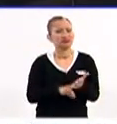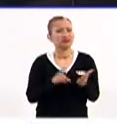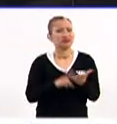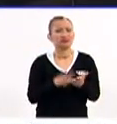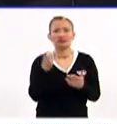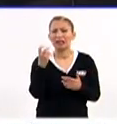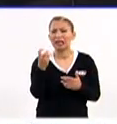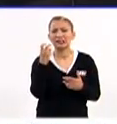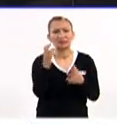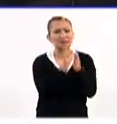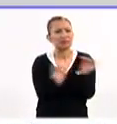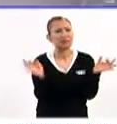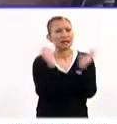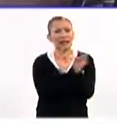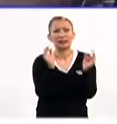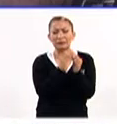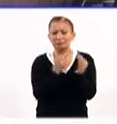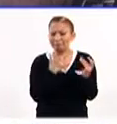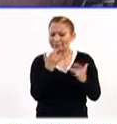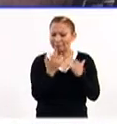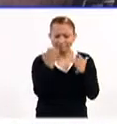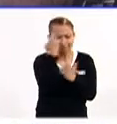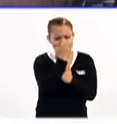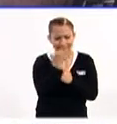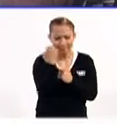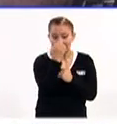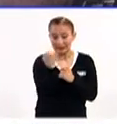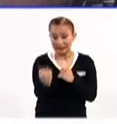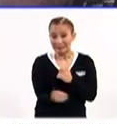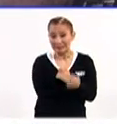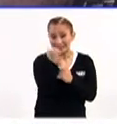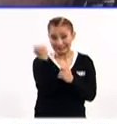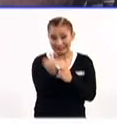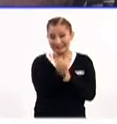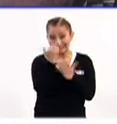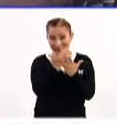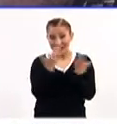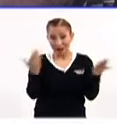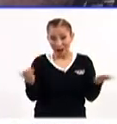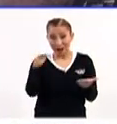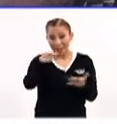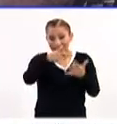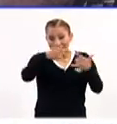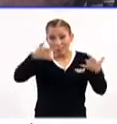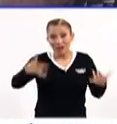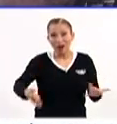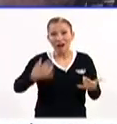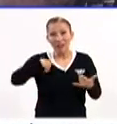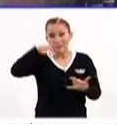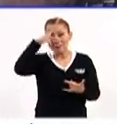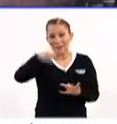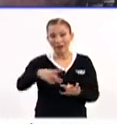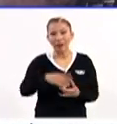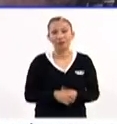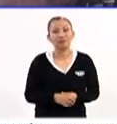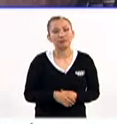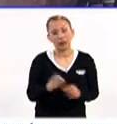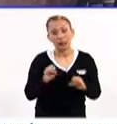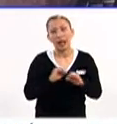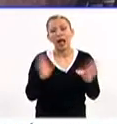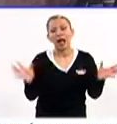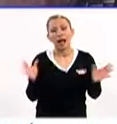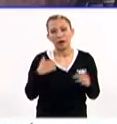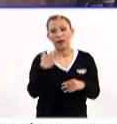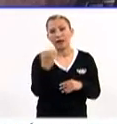valiosa esta explicación y esta interpretación que afortunadamente se está haciendo en la actualidad de la historia de nuestro país y por